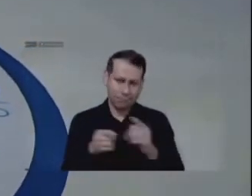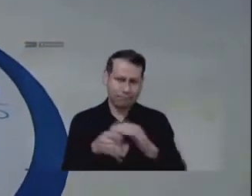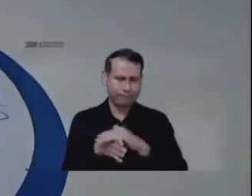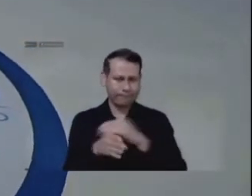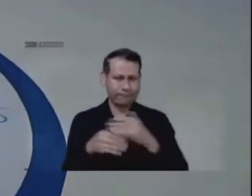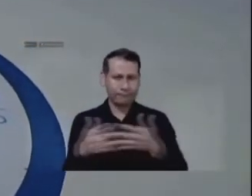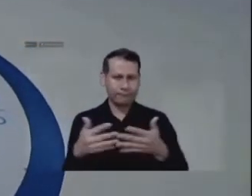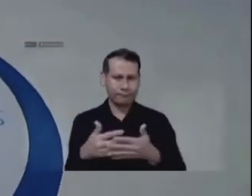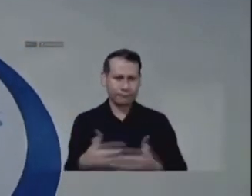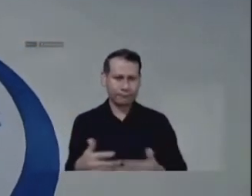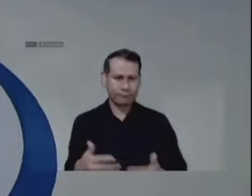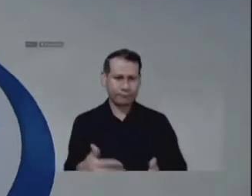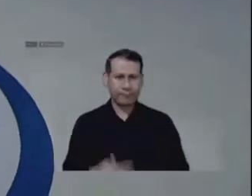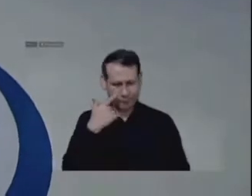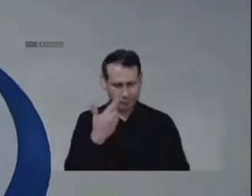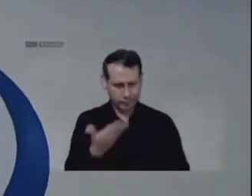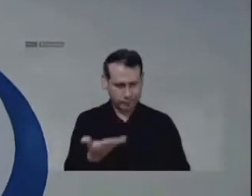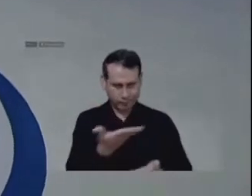presentación, por favor?